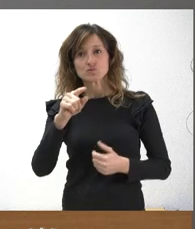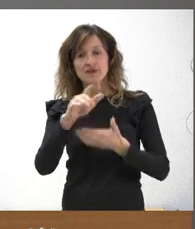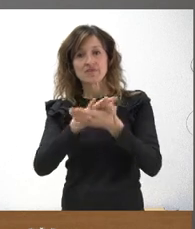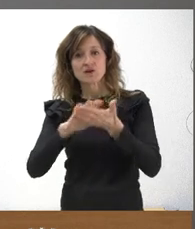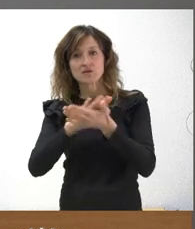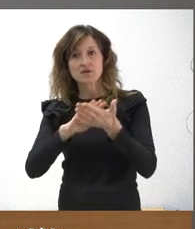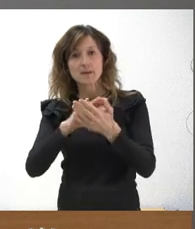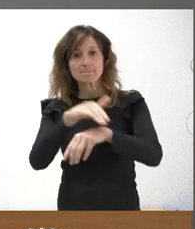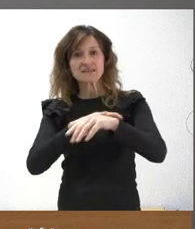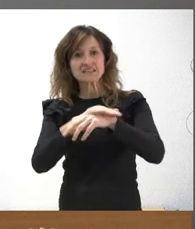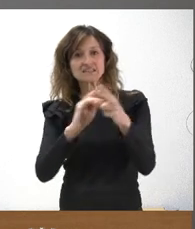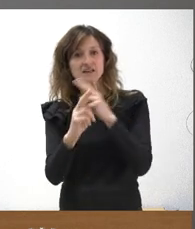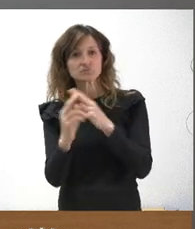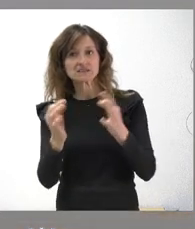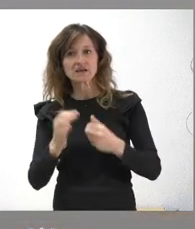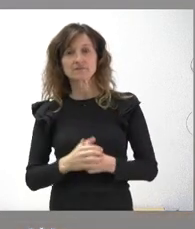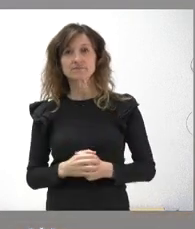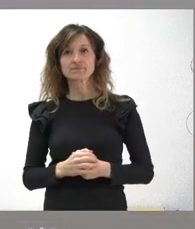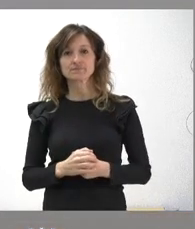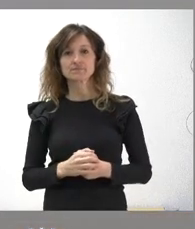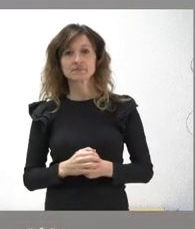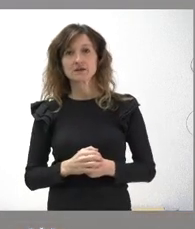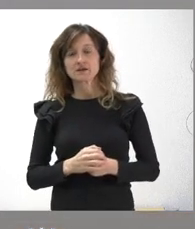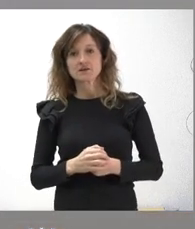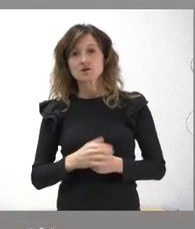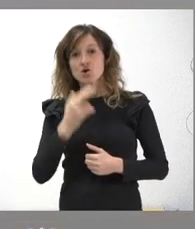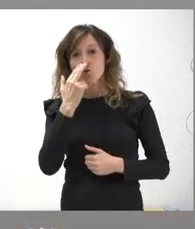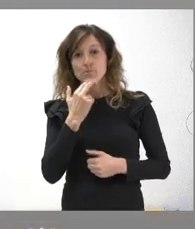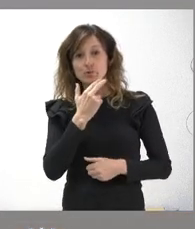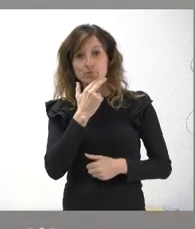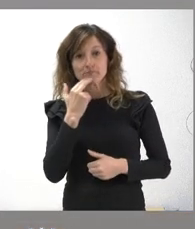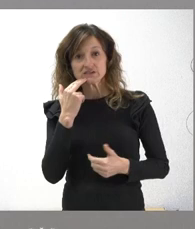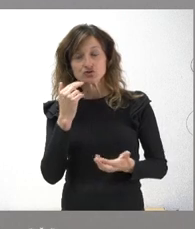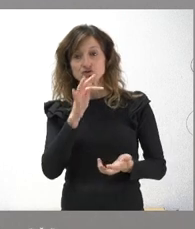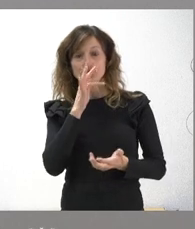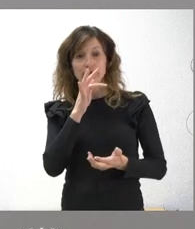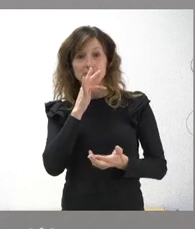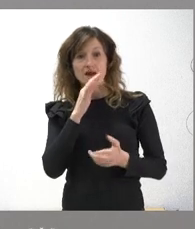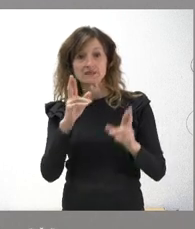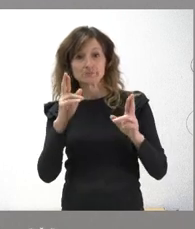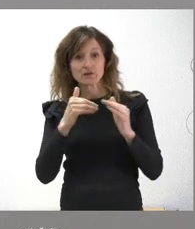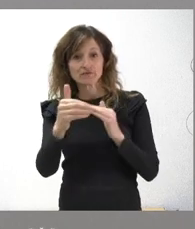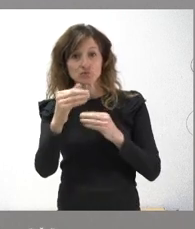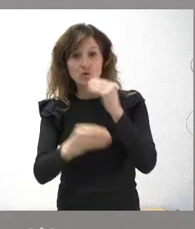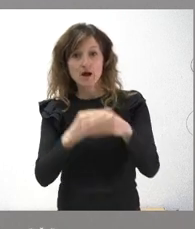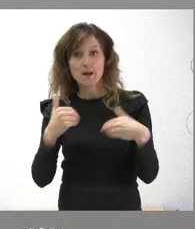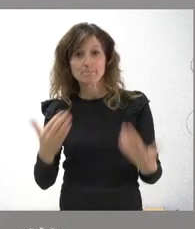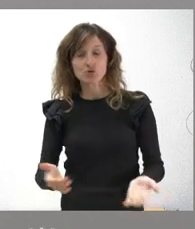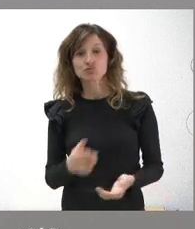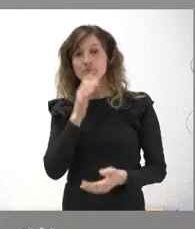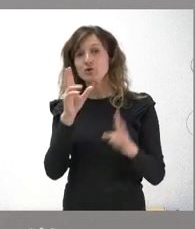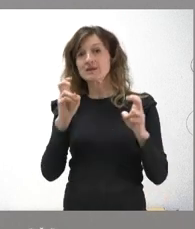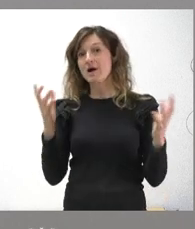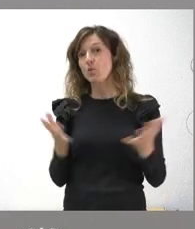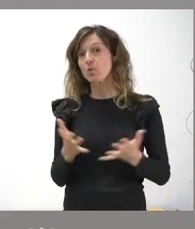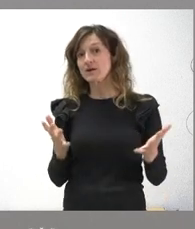ha contestado la ministra pues no se ha comprometido esperemos que lo haga y que lo haga pronto porque es un tema que urge